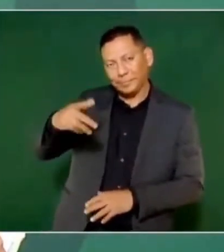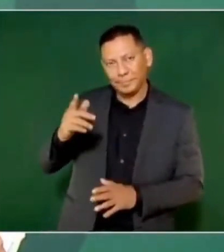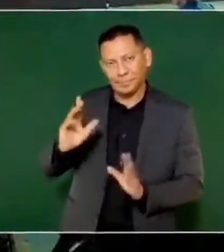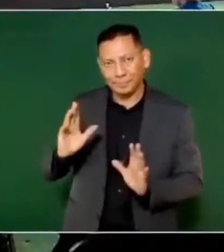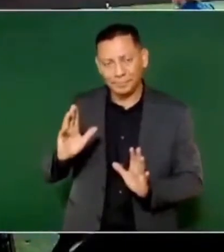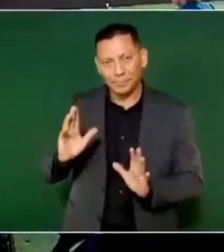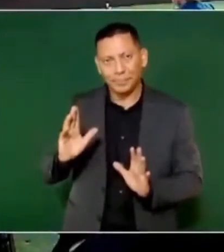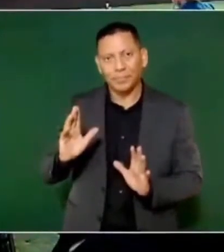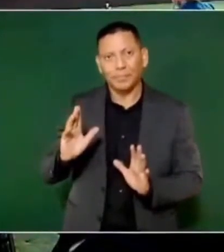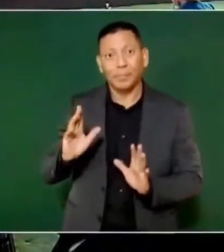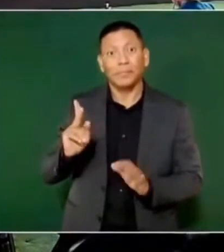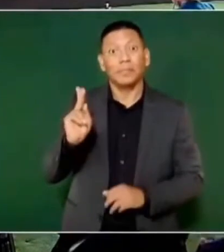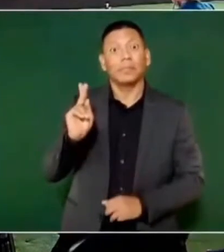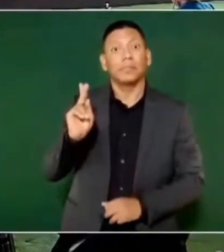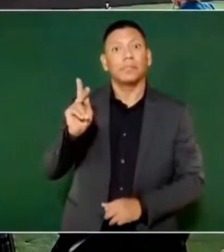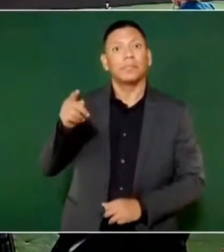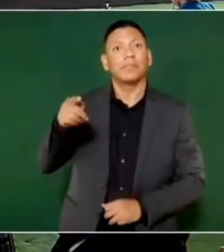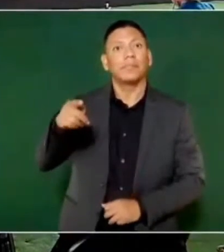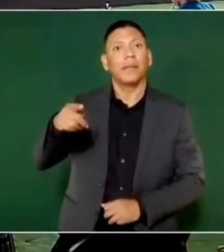Son los que